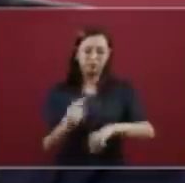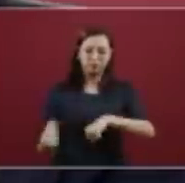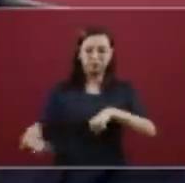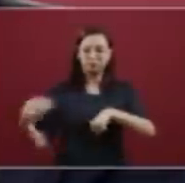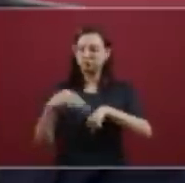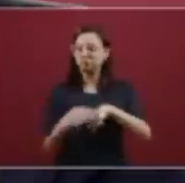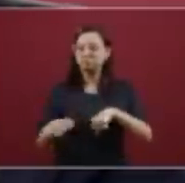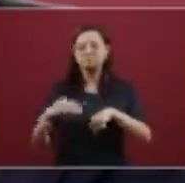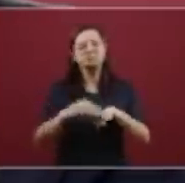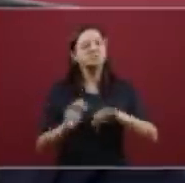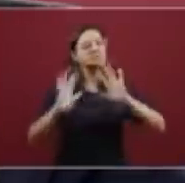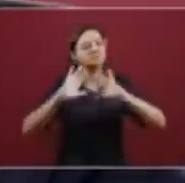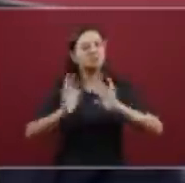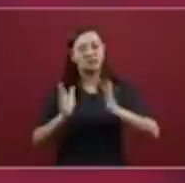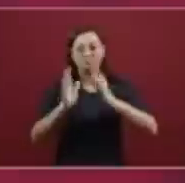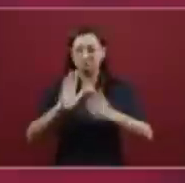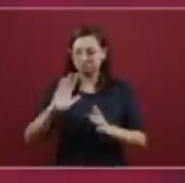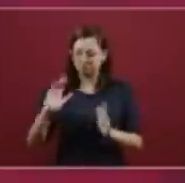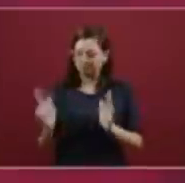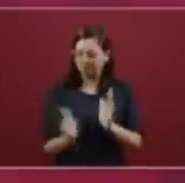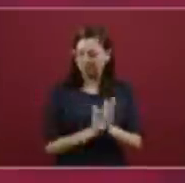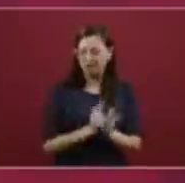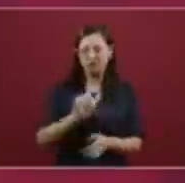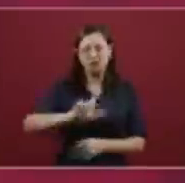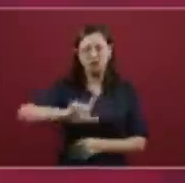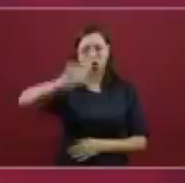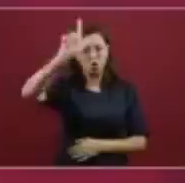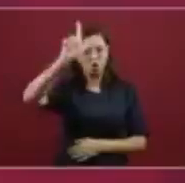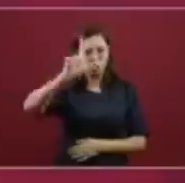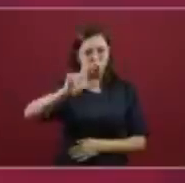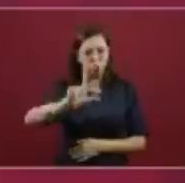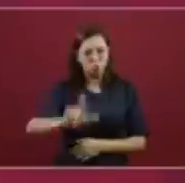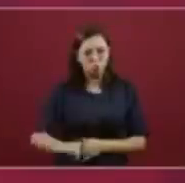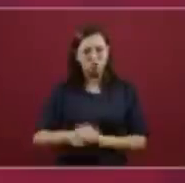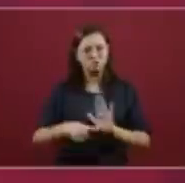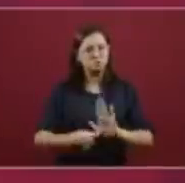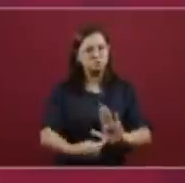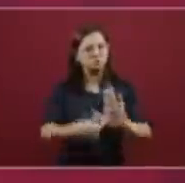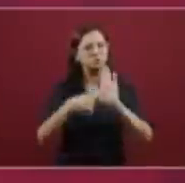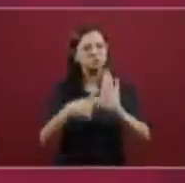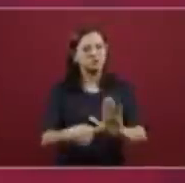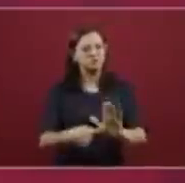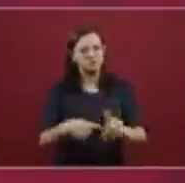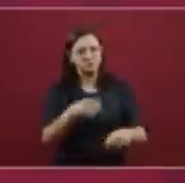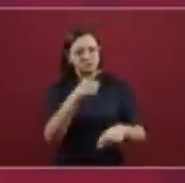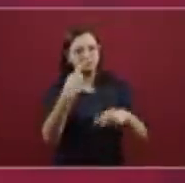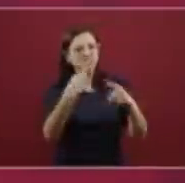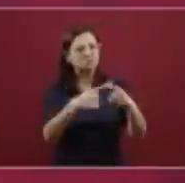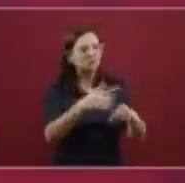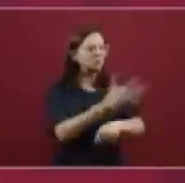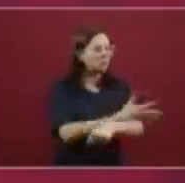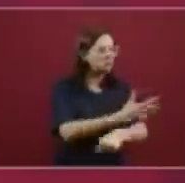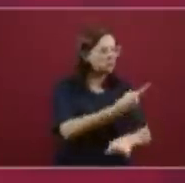lunes se va a dar a conocer el quién es quién en las gasolinas. También